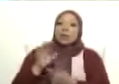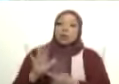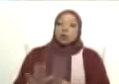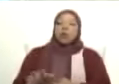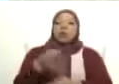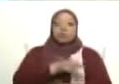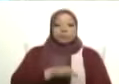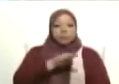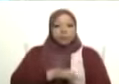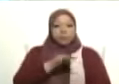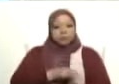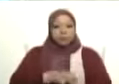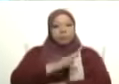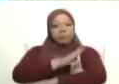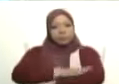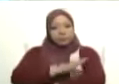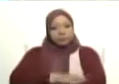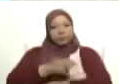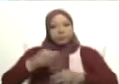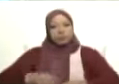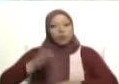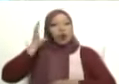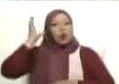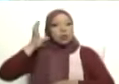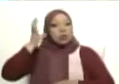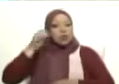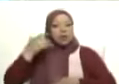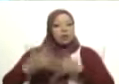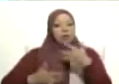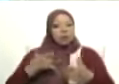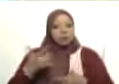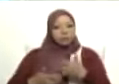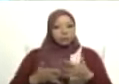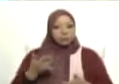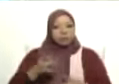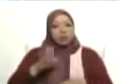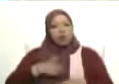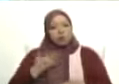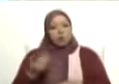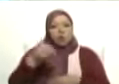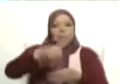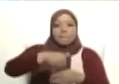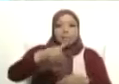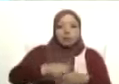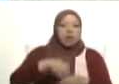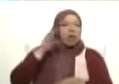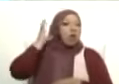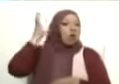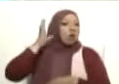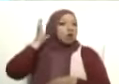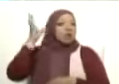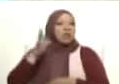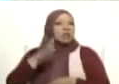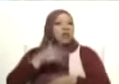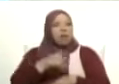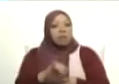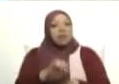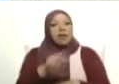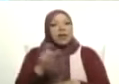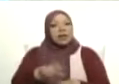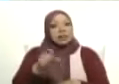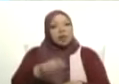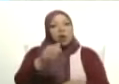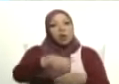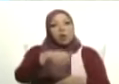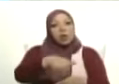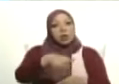cívico, más consciente de lo que está haciendo, por qué está votando, por quién está votando. En este caso,